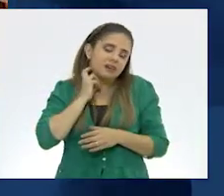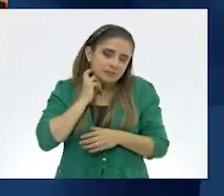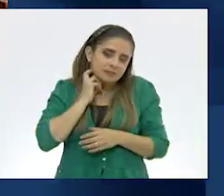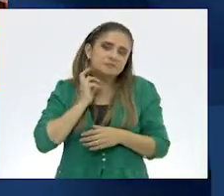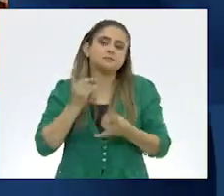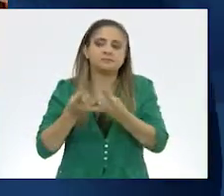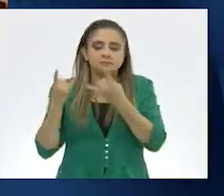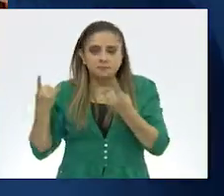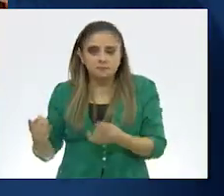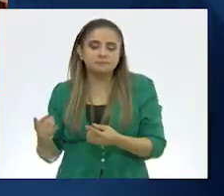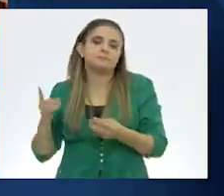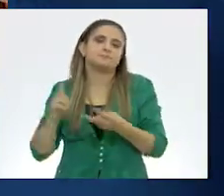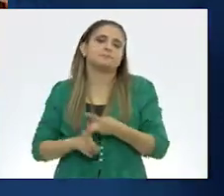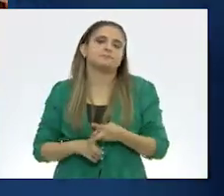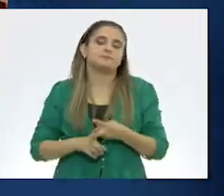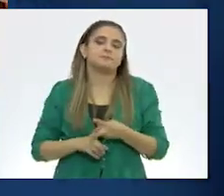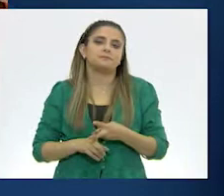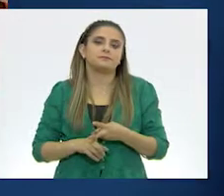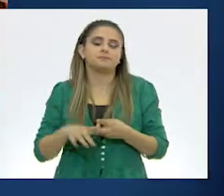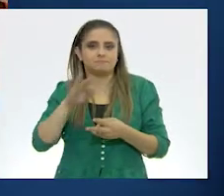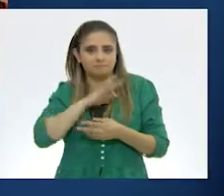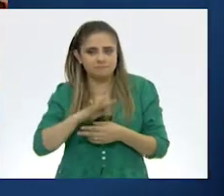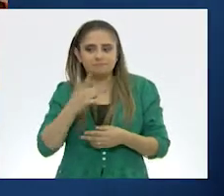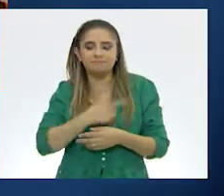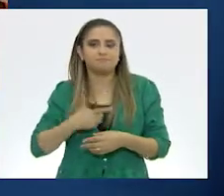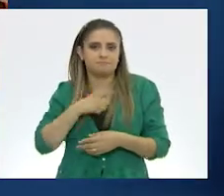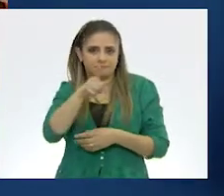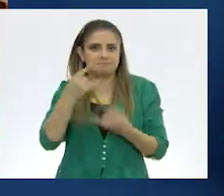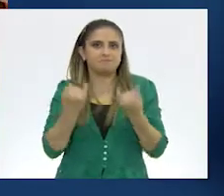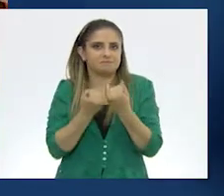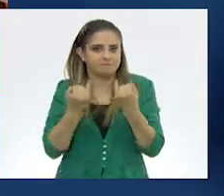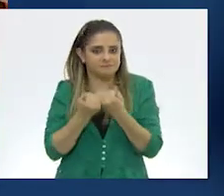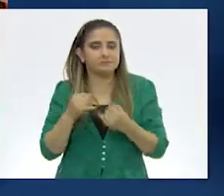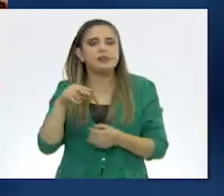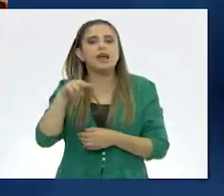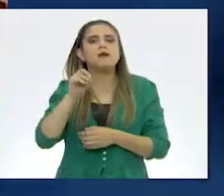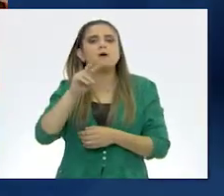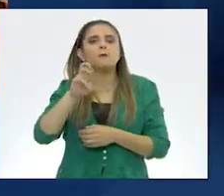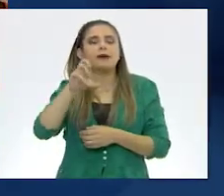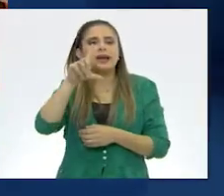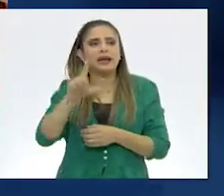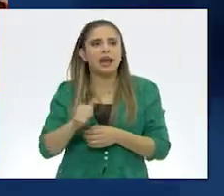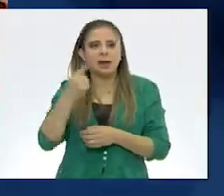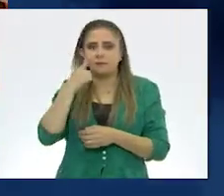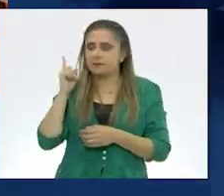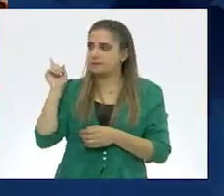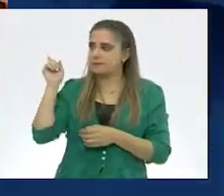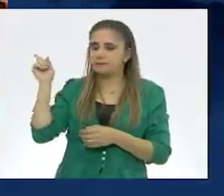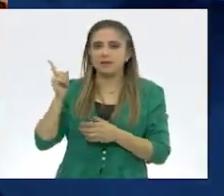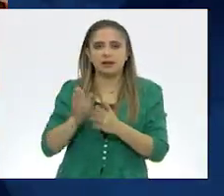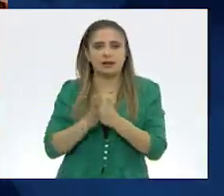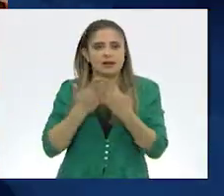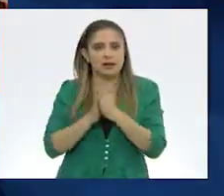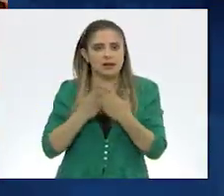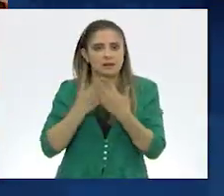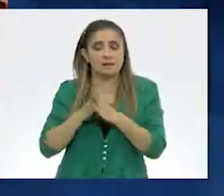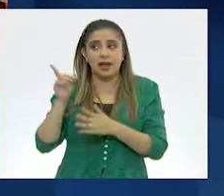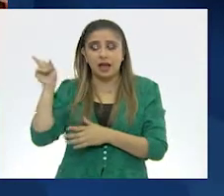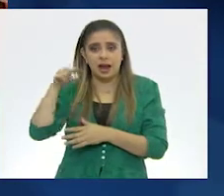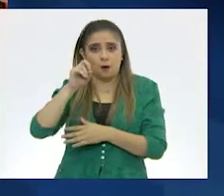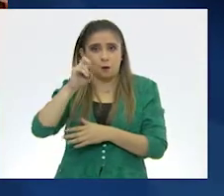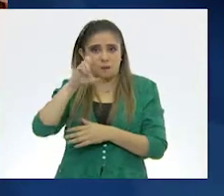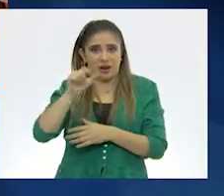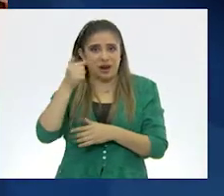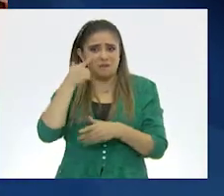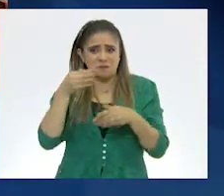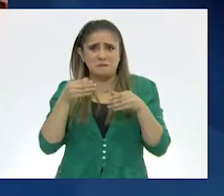vampiros, Nosferatu. Hay el caso, bueno, de la novela canónica de Bram Stoker, que es una novela que, aunque se vea así de